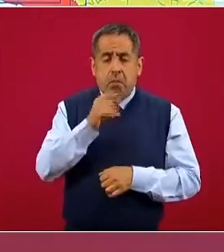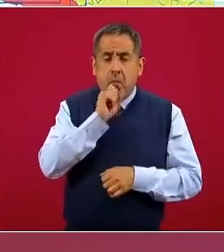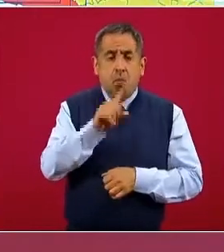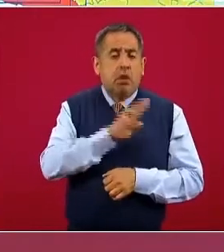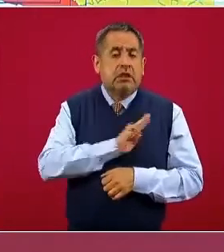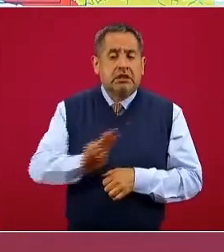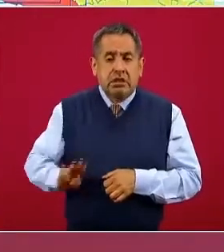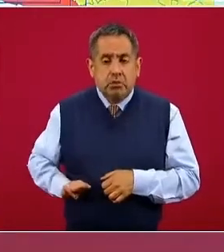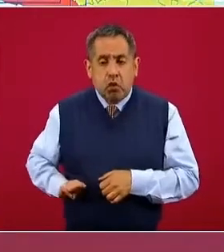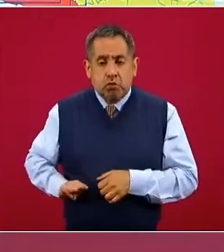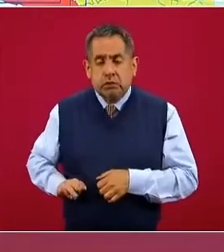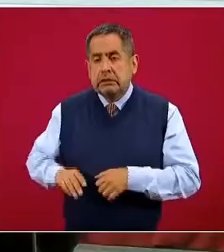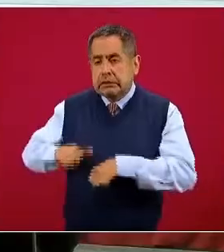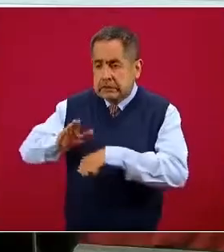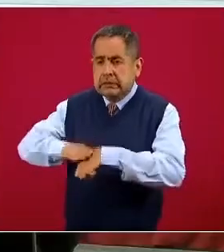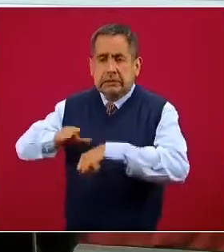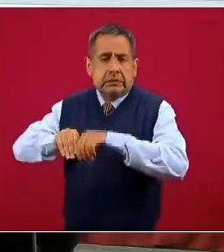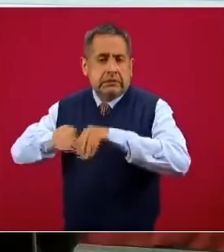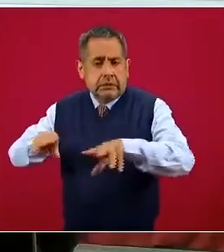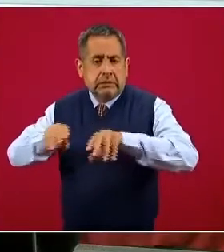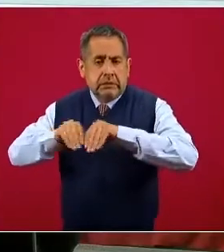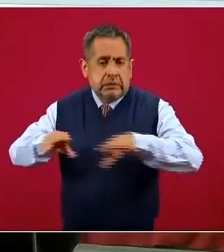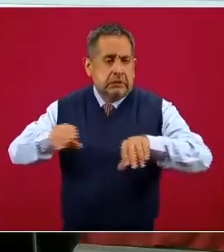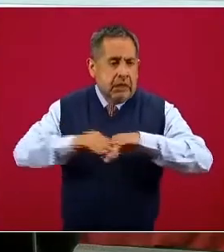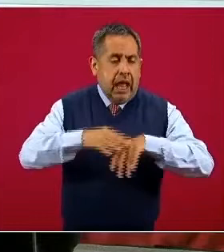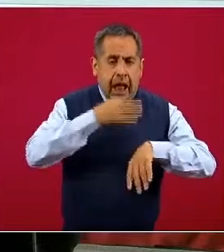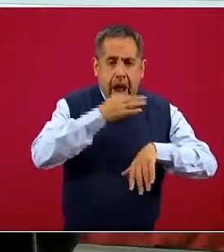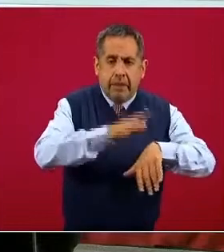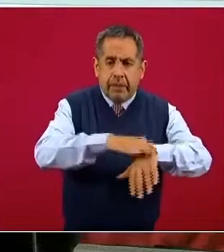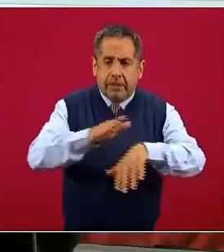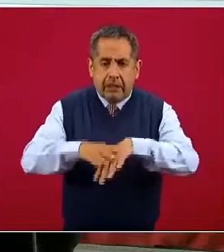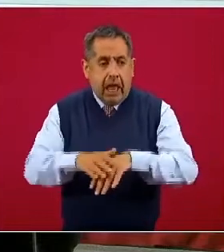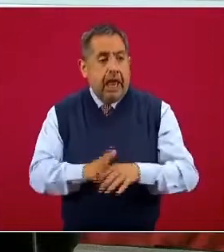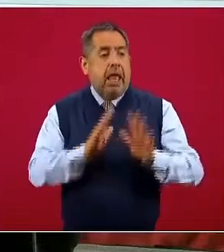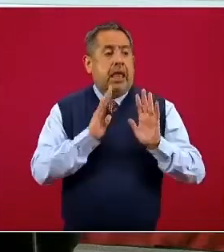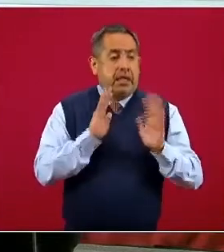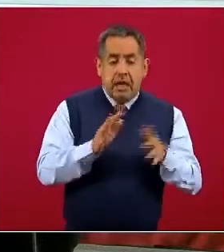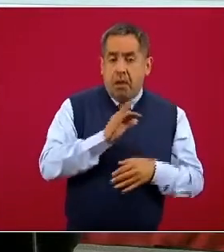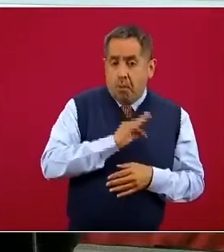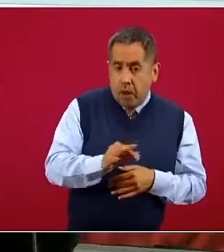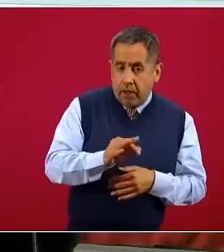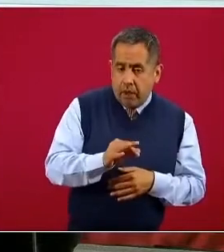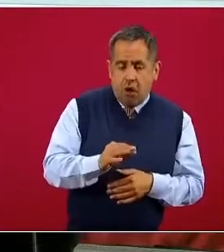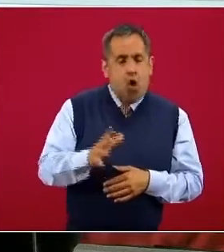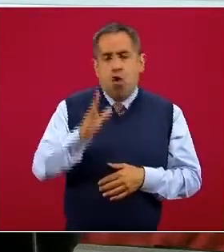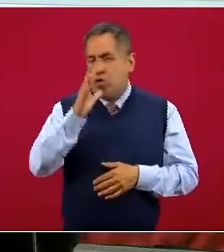estar emitiendo para efectos de las actividades que se pueden y aquellas que no se